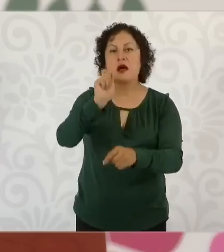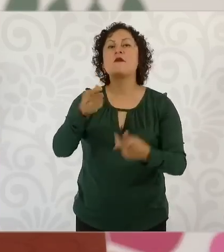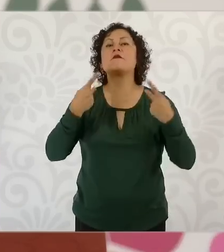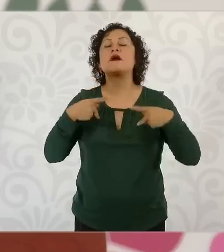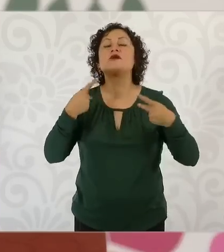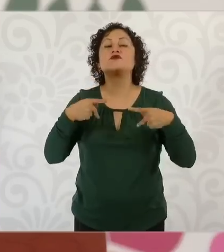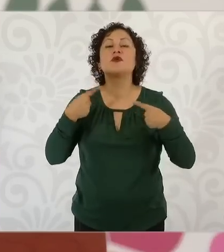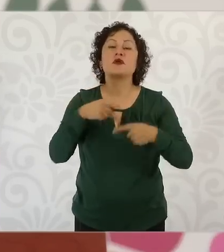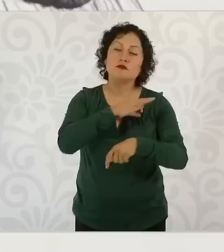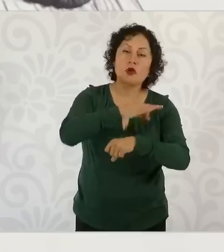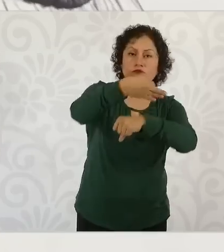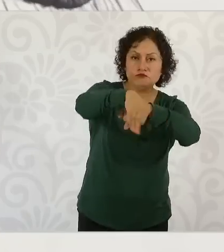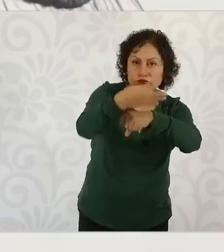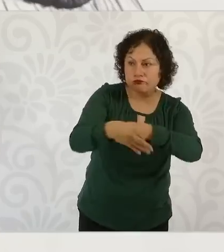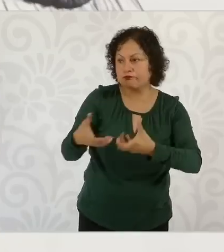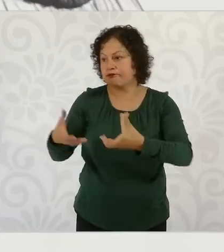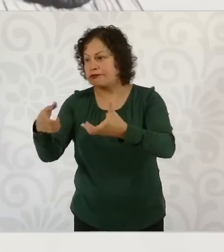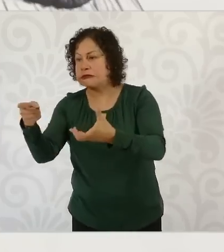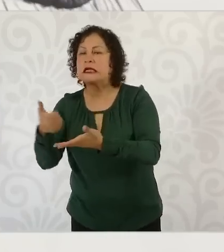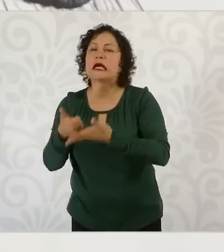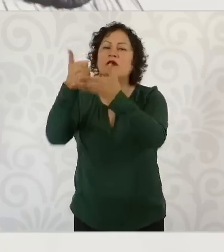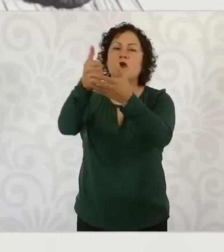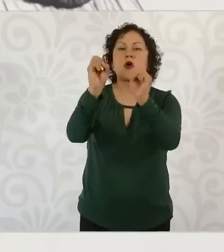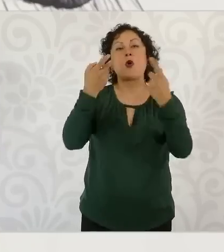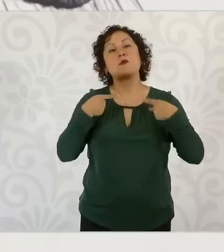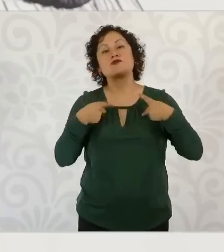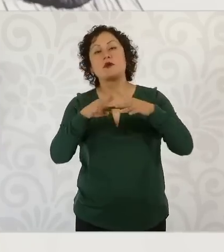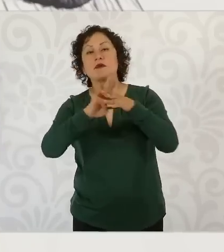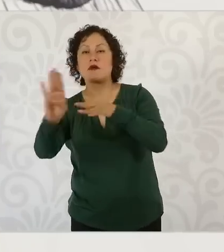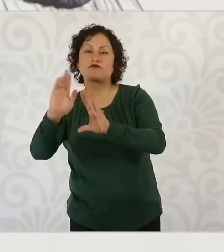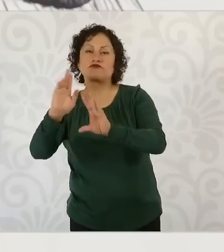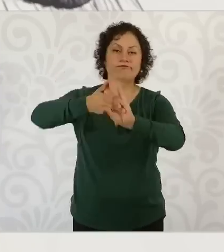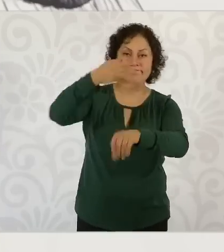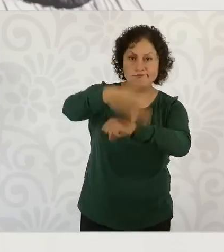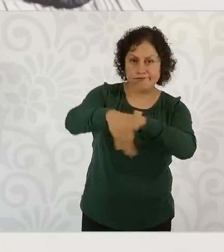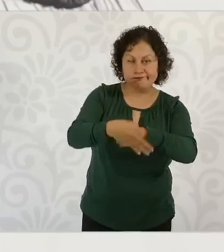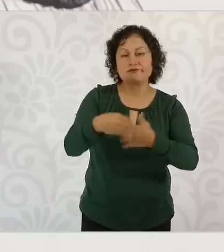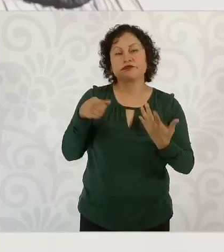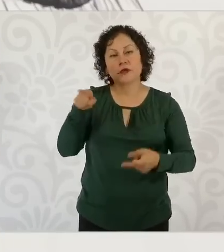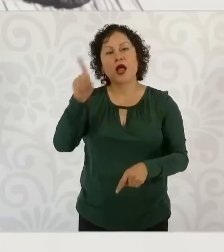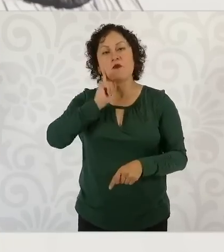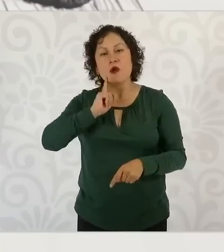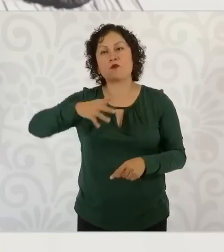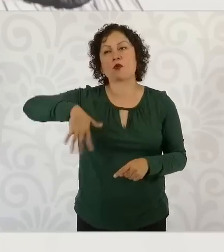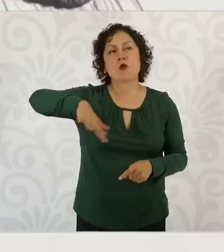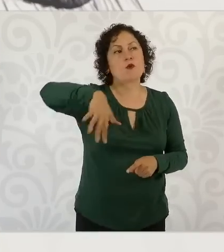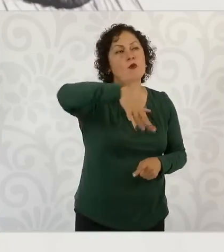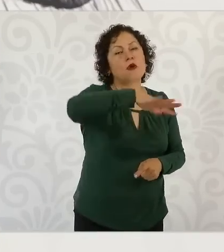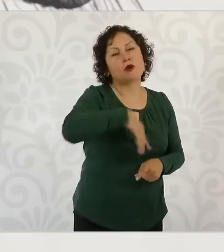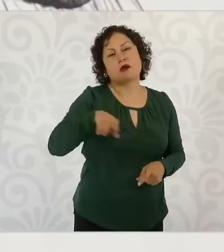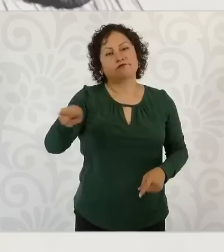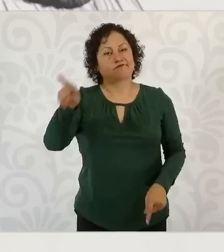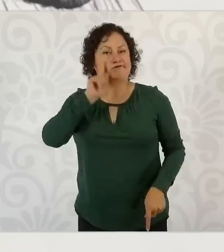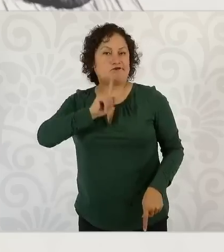calle como migrantes. Entonces está buscando las mejores opciones. Y ella, como siempre se hace en la ciudad, porque si